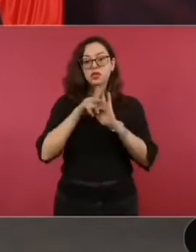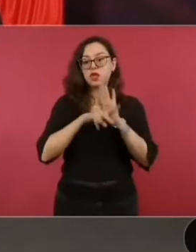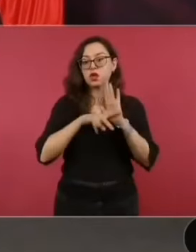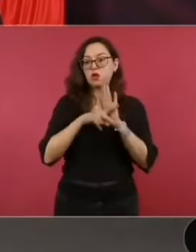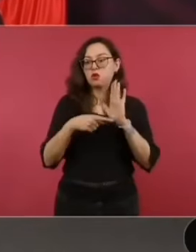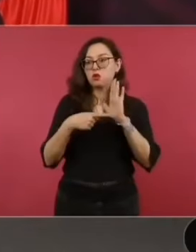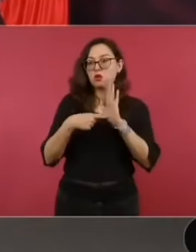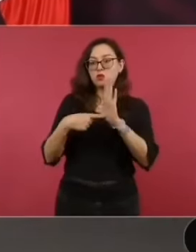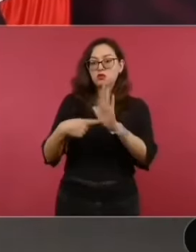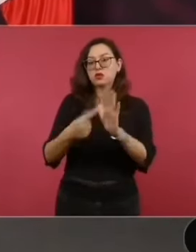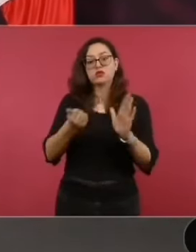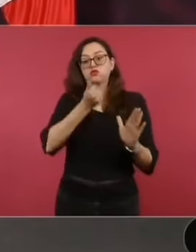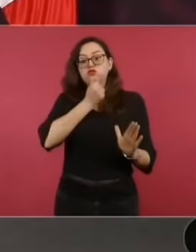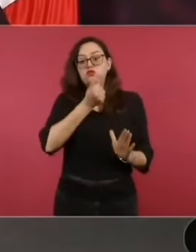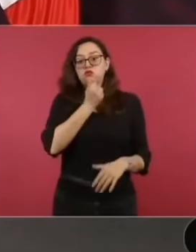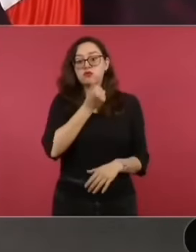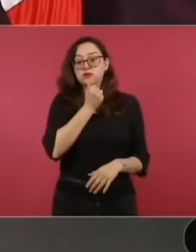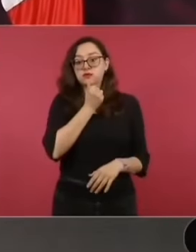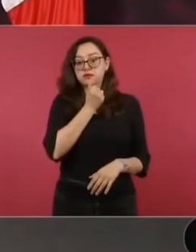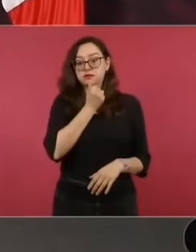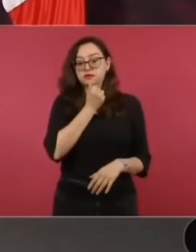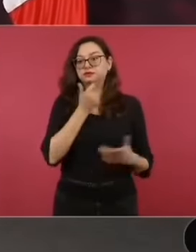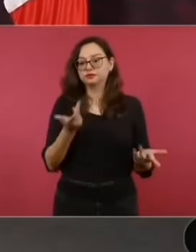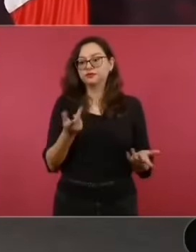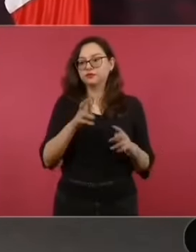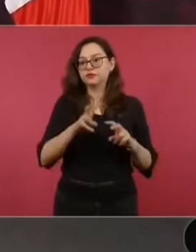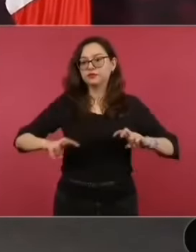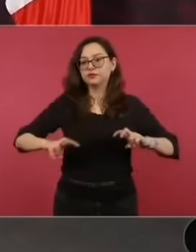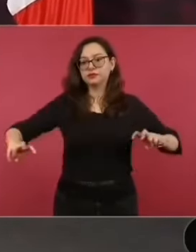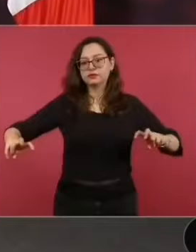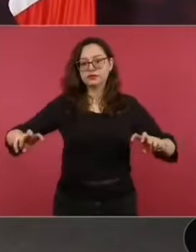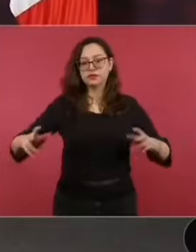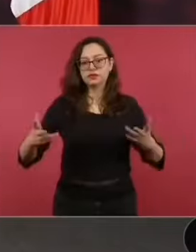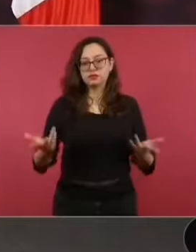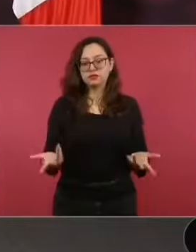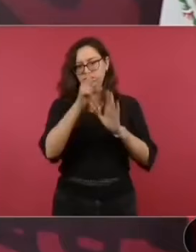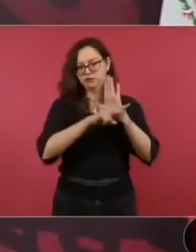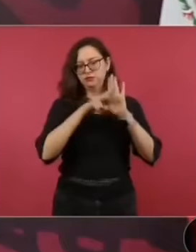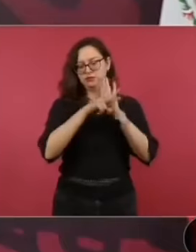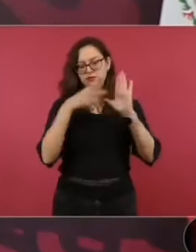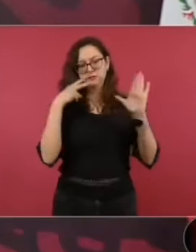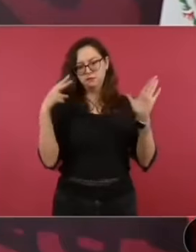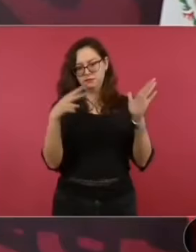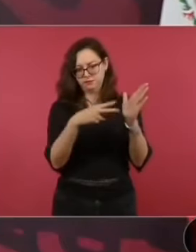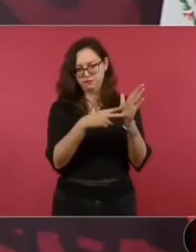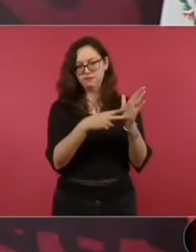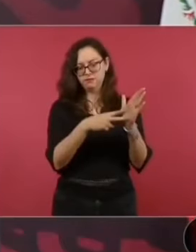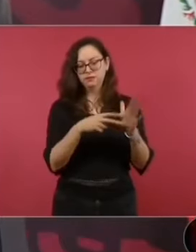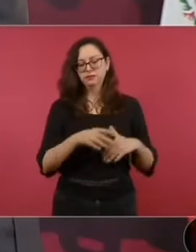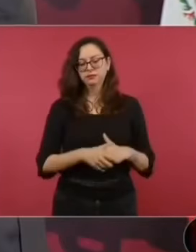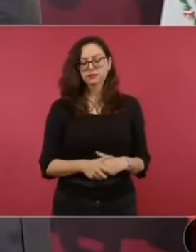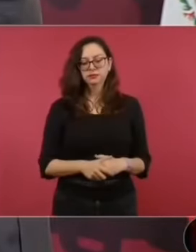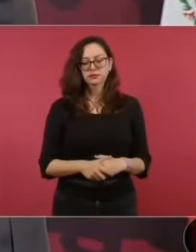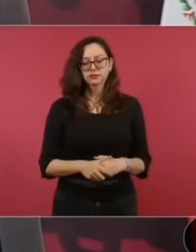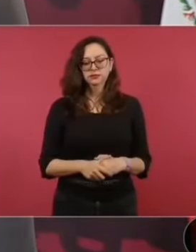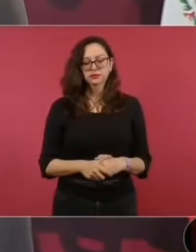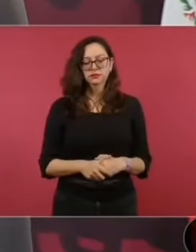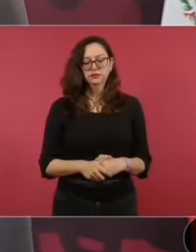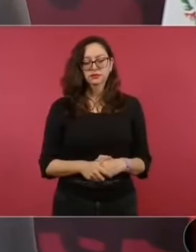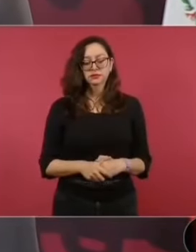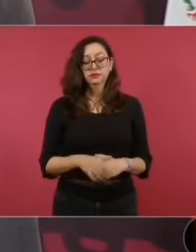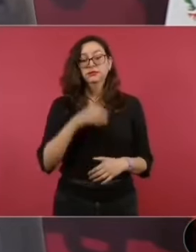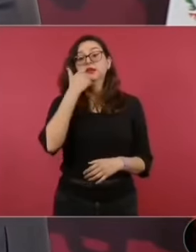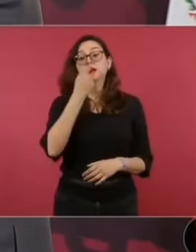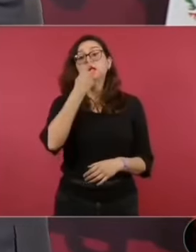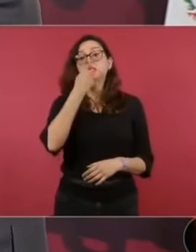que vean cuánto se quiere a México. Nada más quiero decir